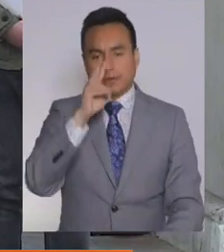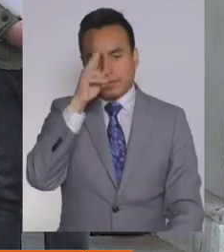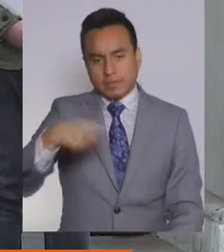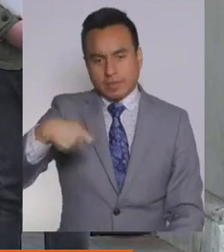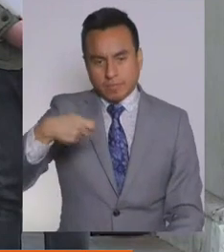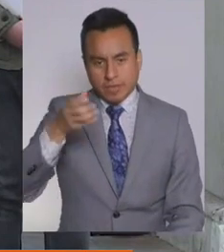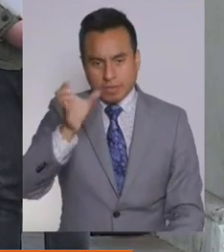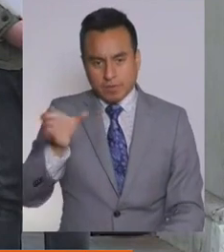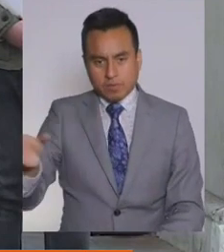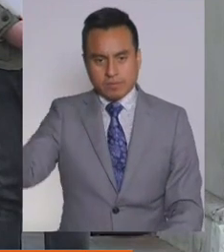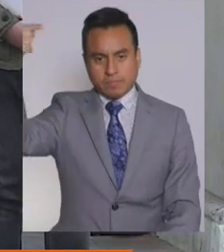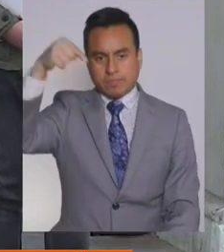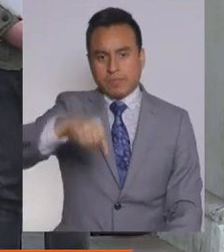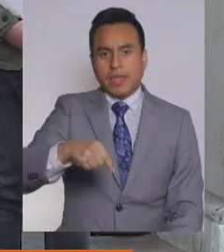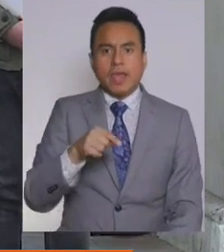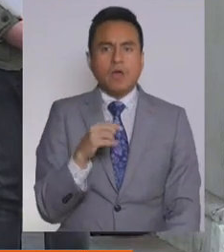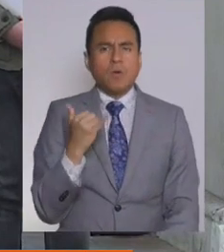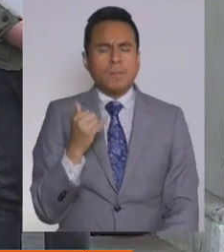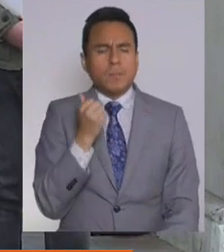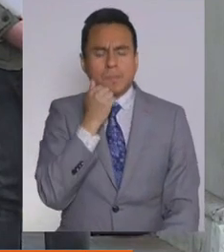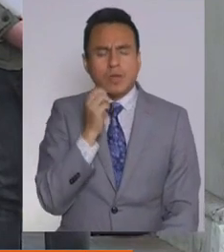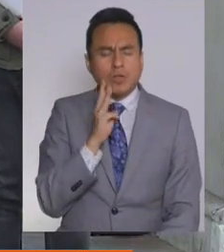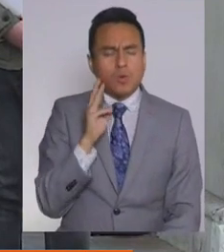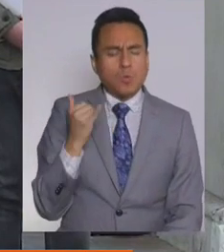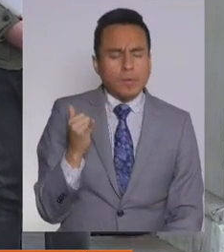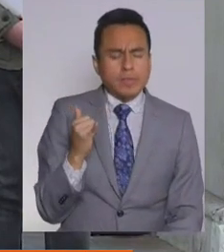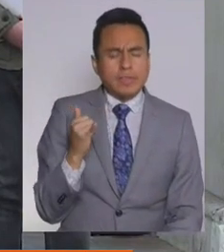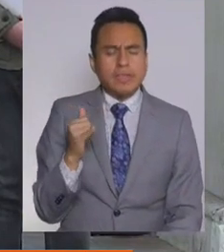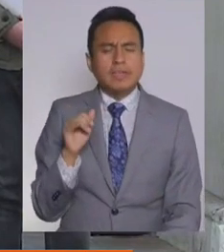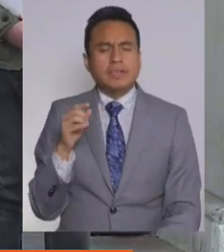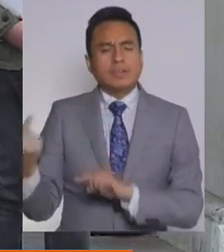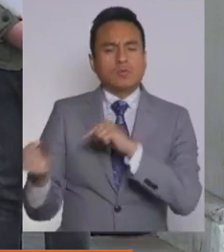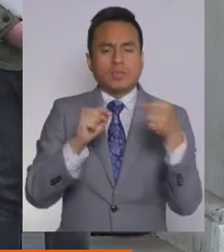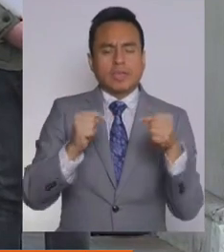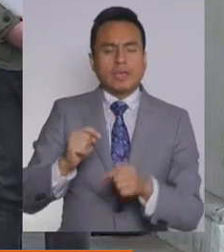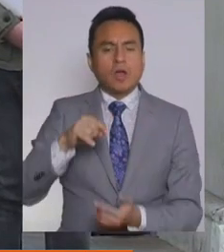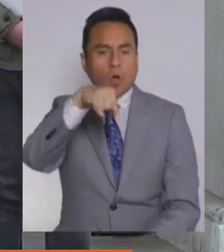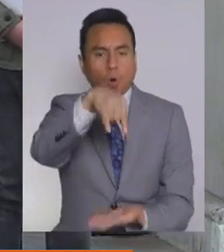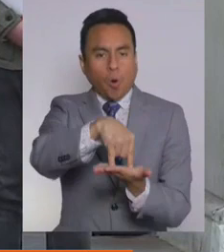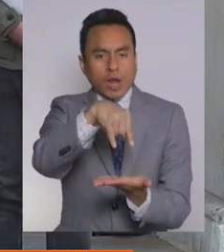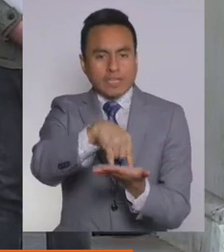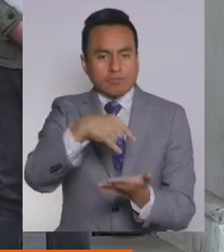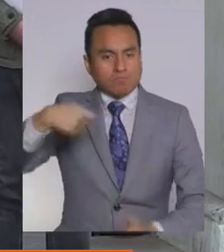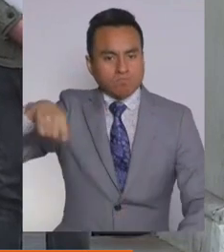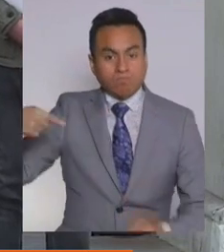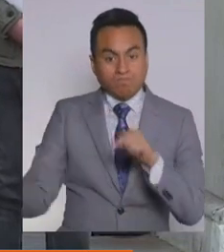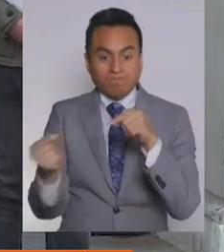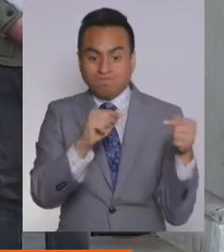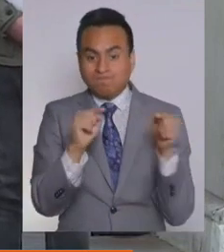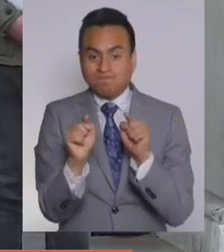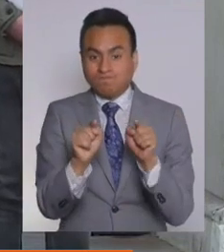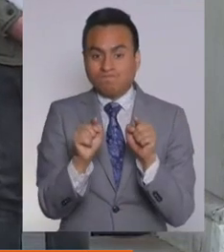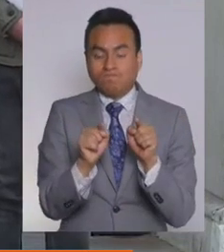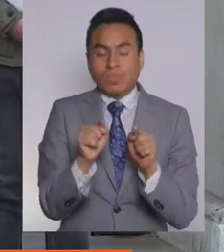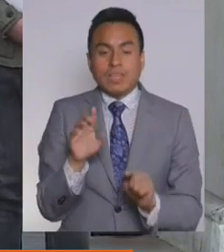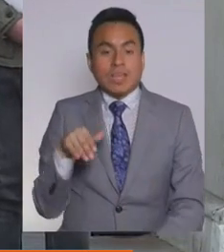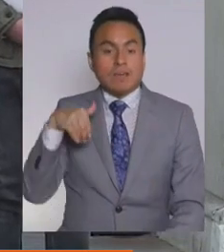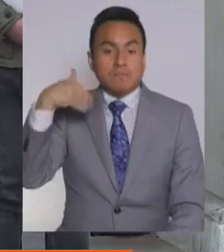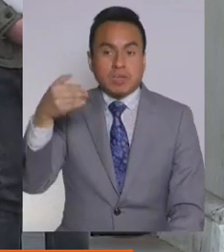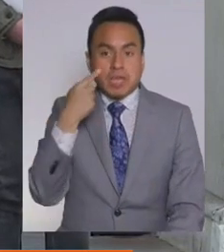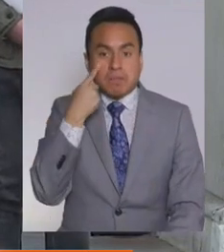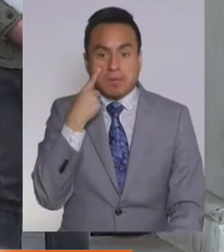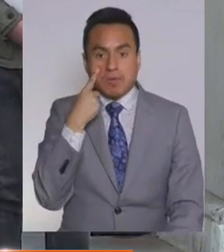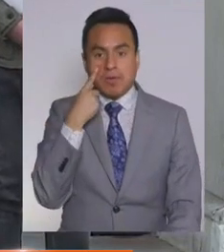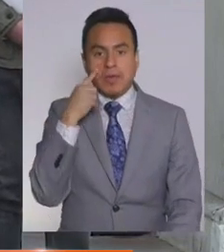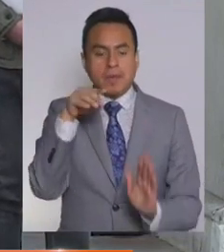dignamente. Este jueves, este miércoles y este jueves se discute en el Congreso y esperamos que